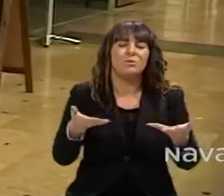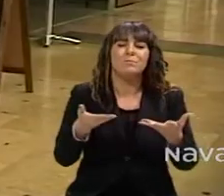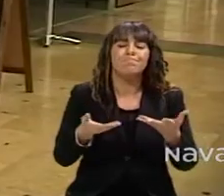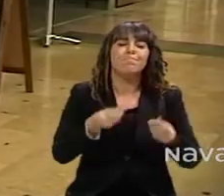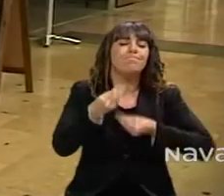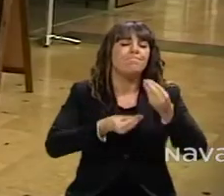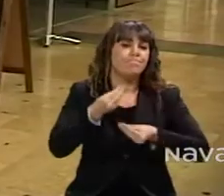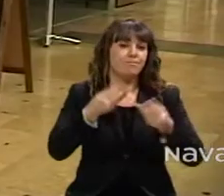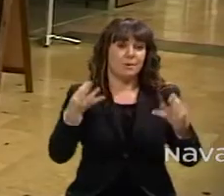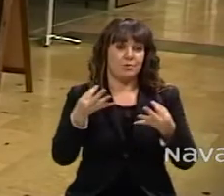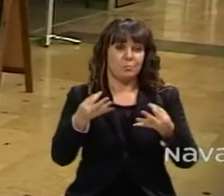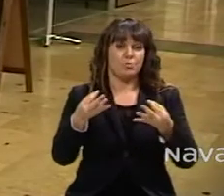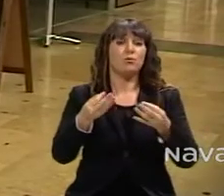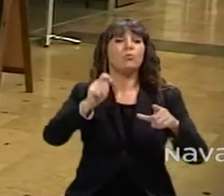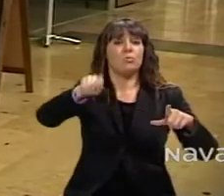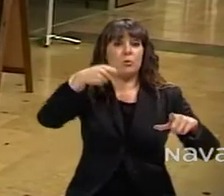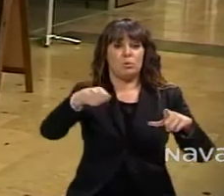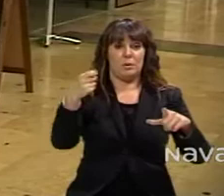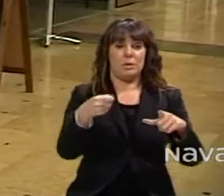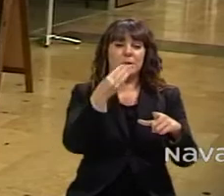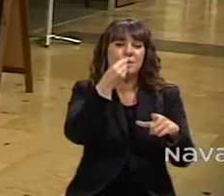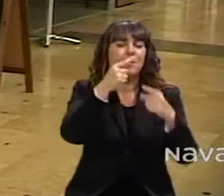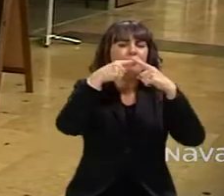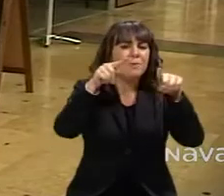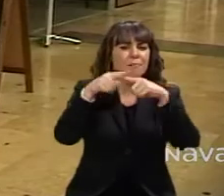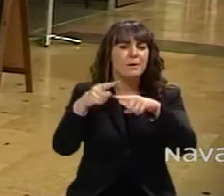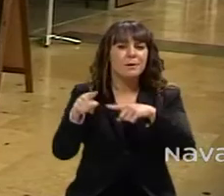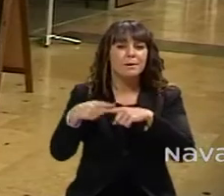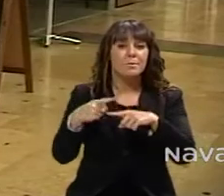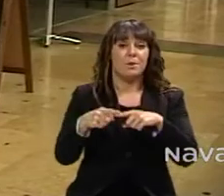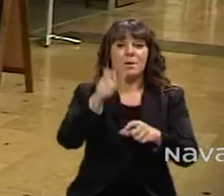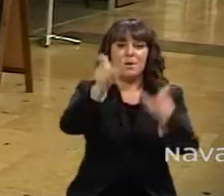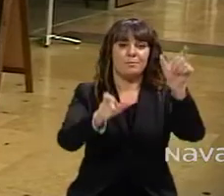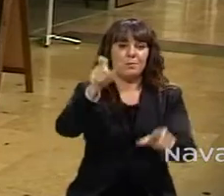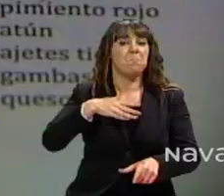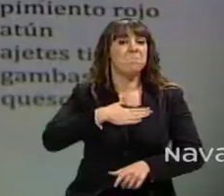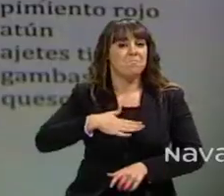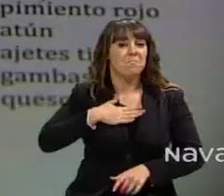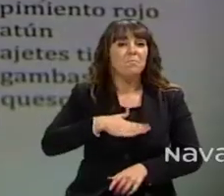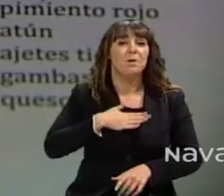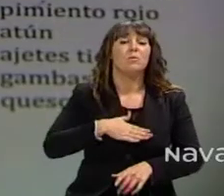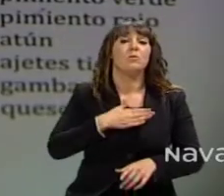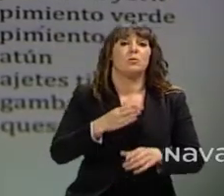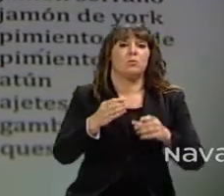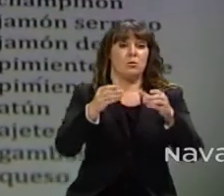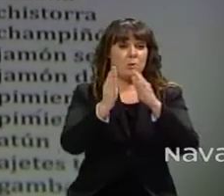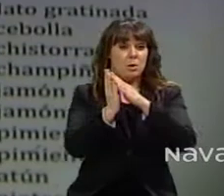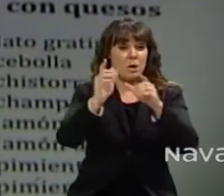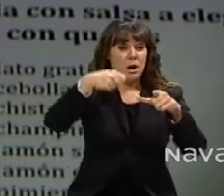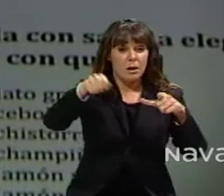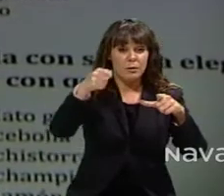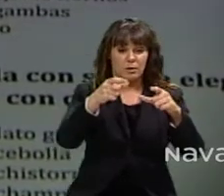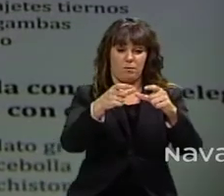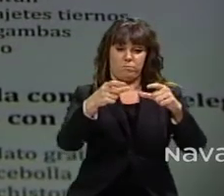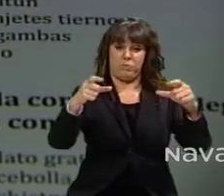diferentes sabores para dar gusto a todo el mundo. Y entonces nosotros hacemos una tortilla de unos 14 centímetros de diámetro, la